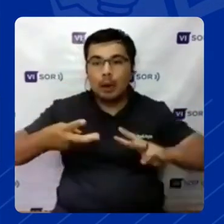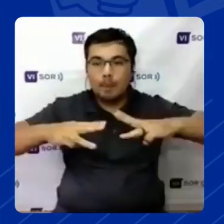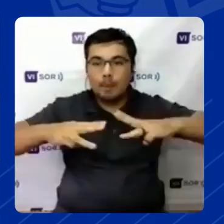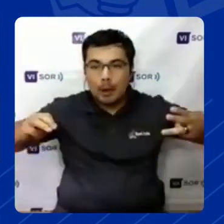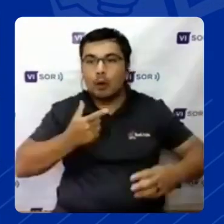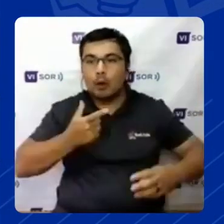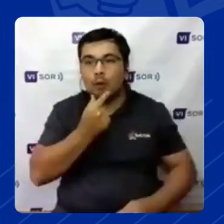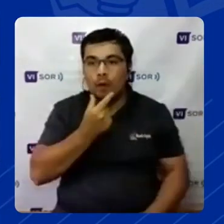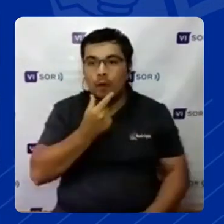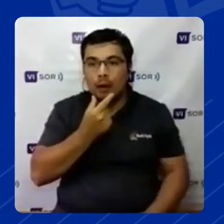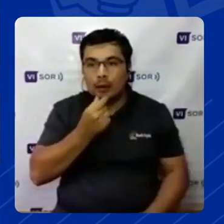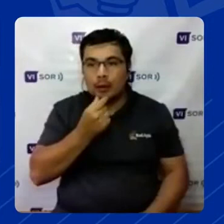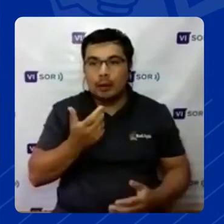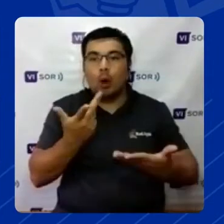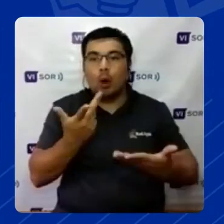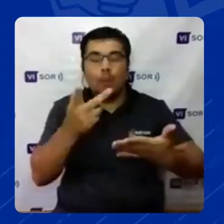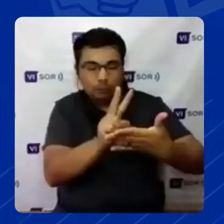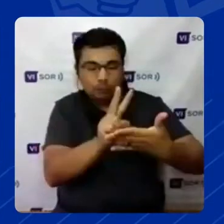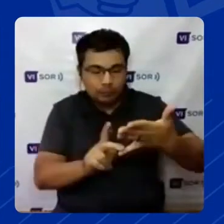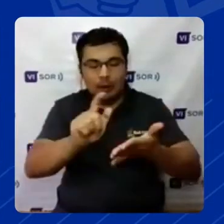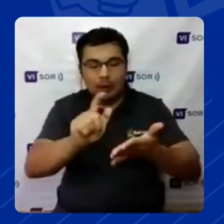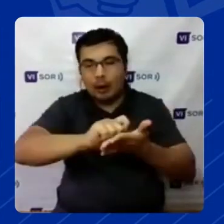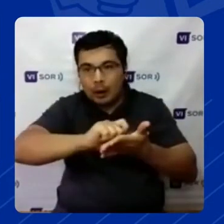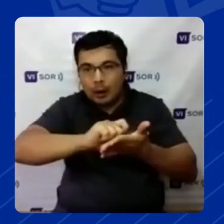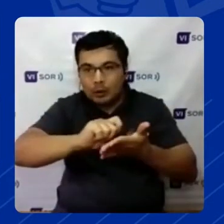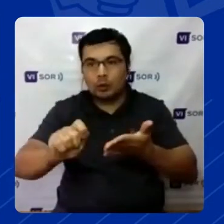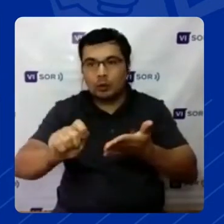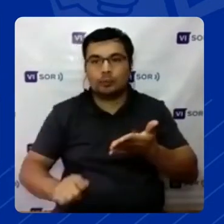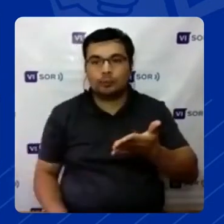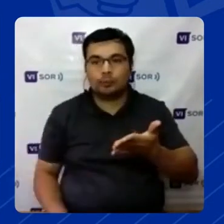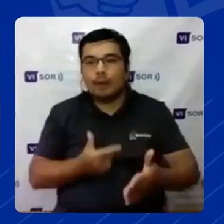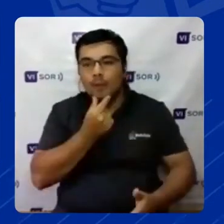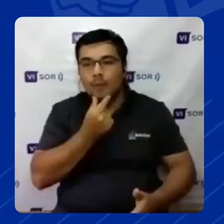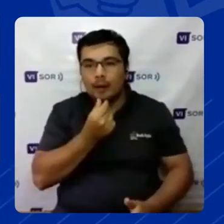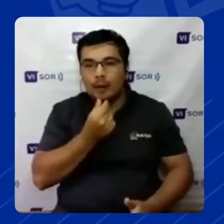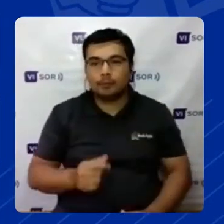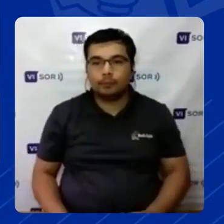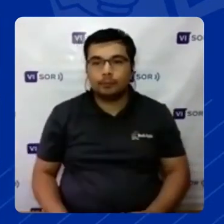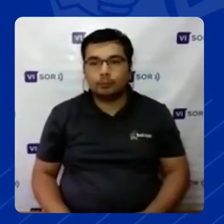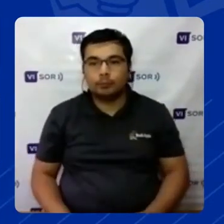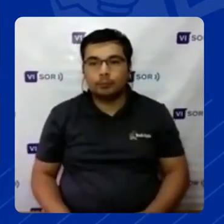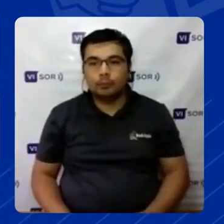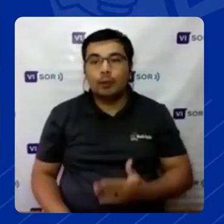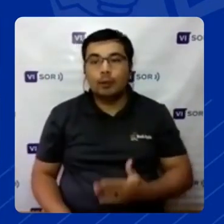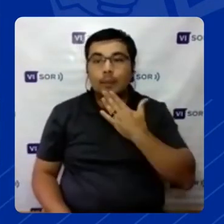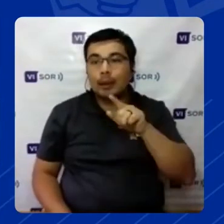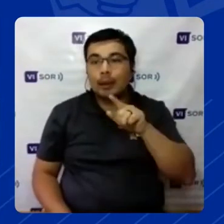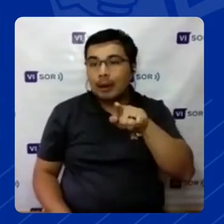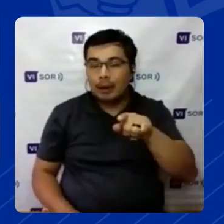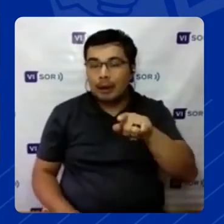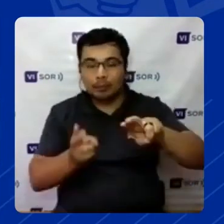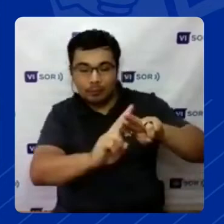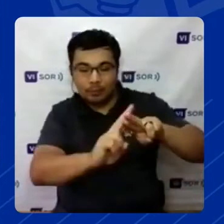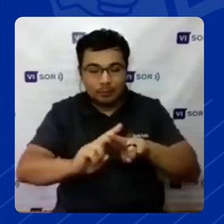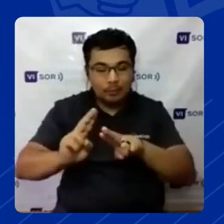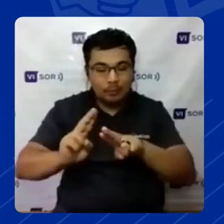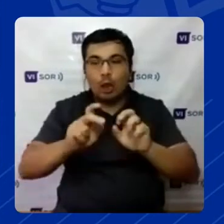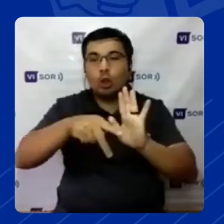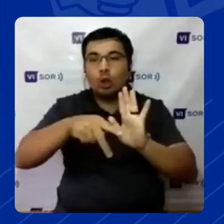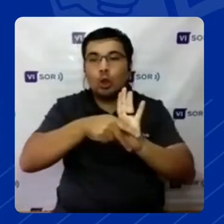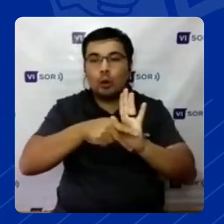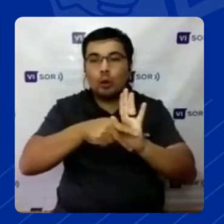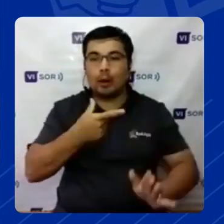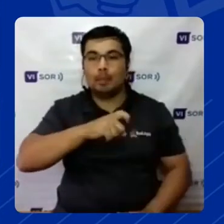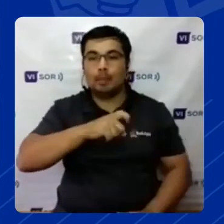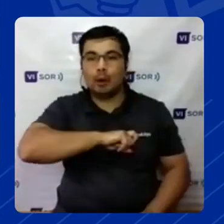evaluación. Por último, también fue parte de la elaboración de la norma española de lectura